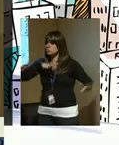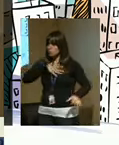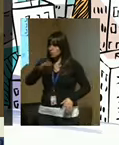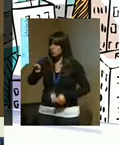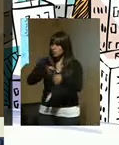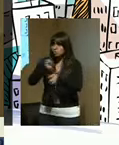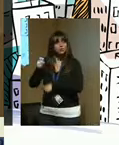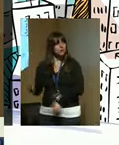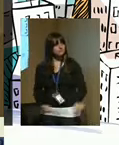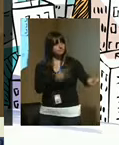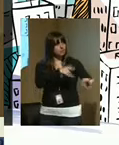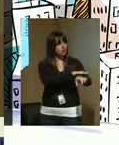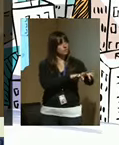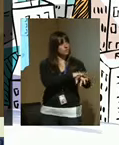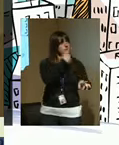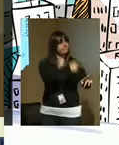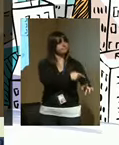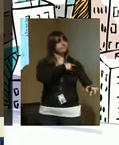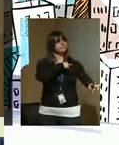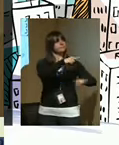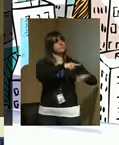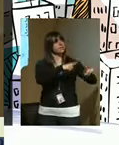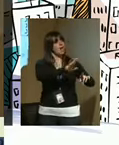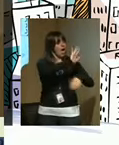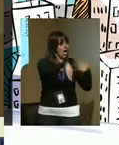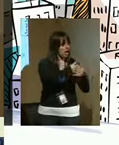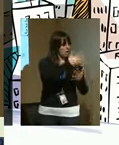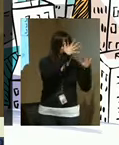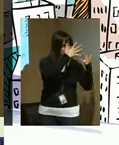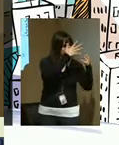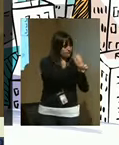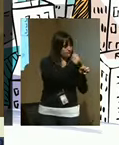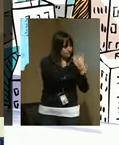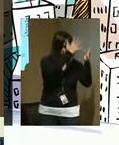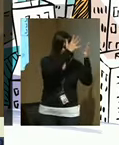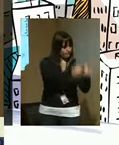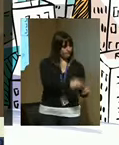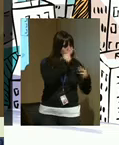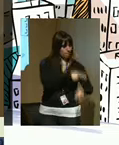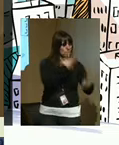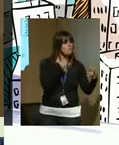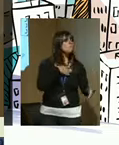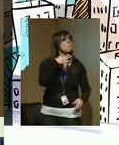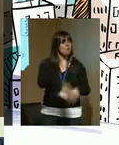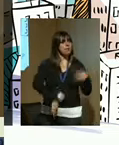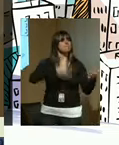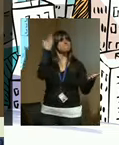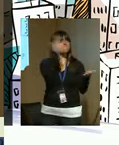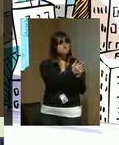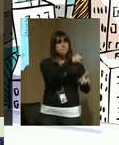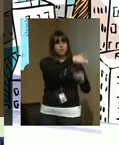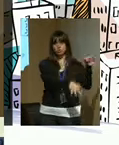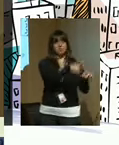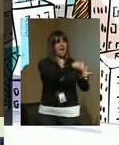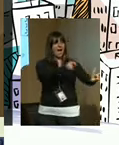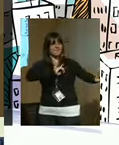controlarlos a ellos, del jefe de gobierno hasta el último funcionario del gobierno. Y nosotros podemos sancionar, mandar a la justicia. Ellos, a nosotros